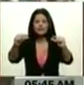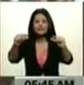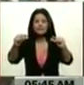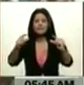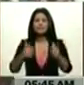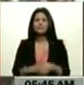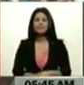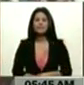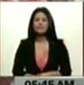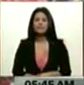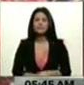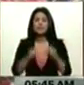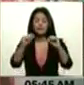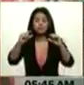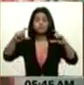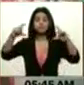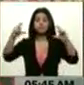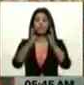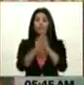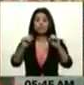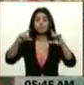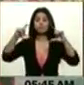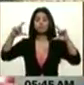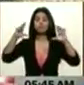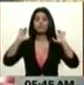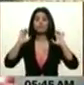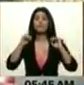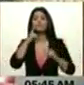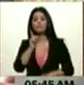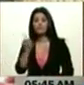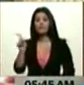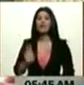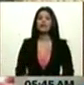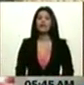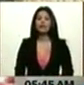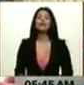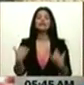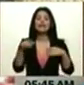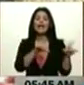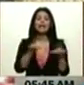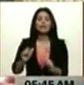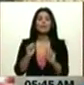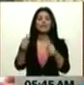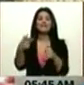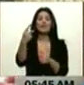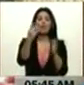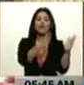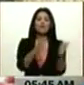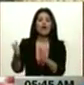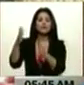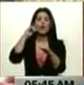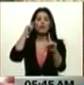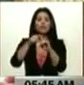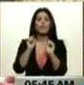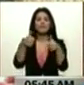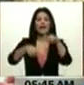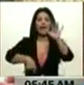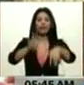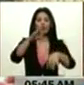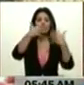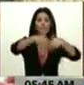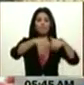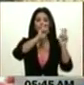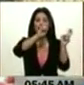Y está lista para arrancar en una segunda etapa, poniendo en funcionamiento los 14 motores y que